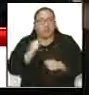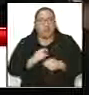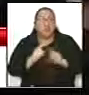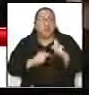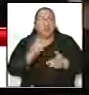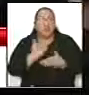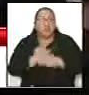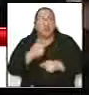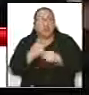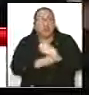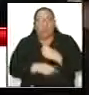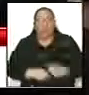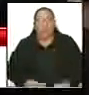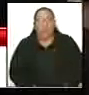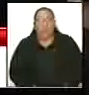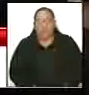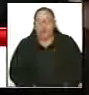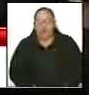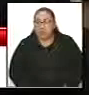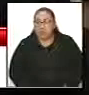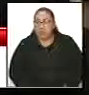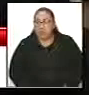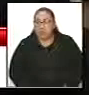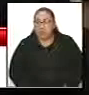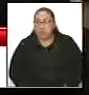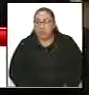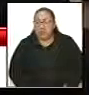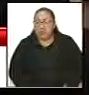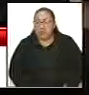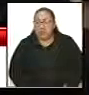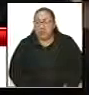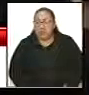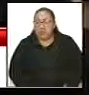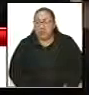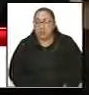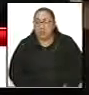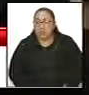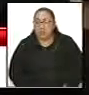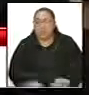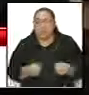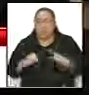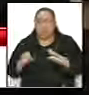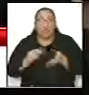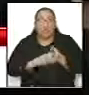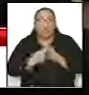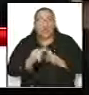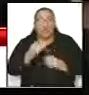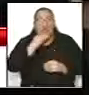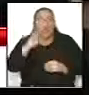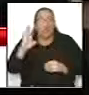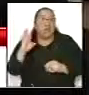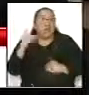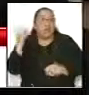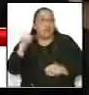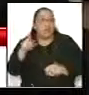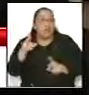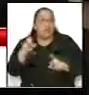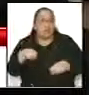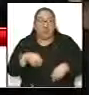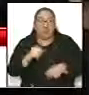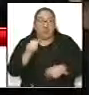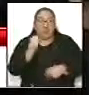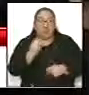hechos en otros países, donde también se han hecho elefantes blancos, como por ejemplo en Alemania. No crean que solamente ocurre esto aquí